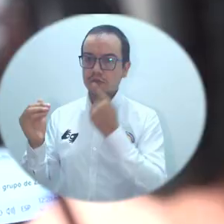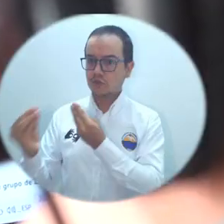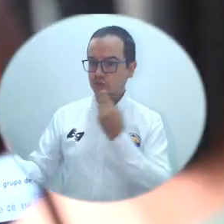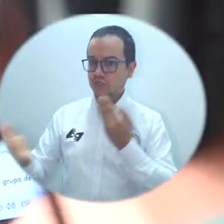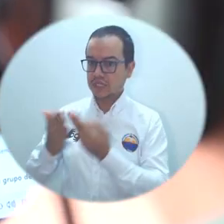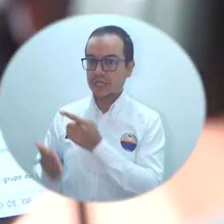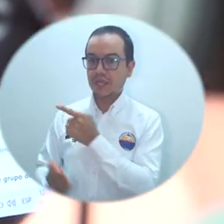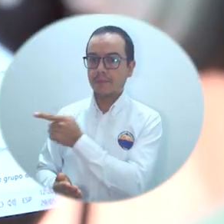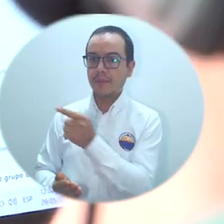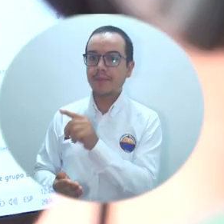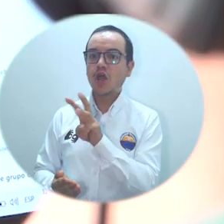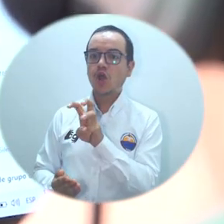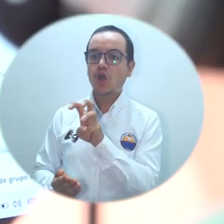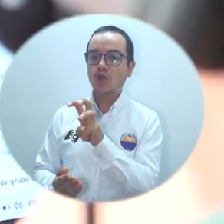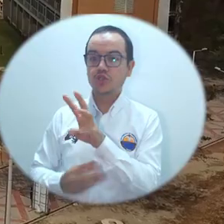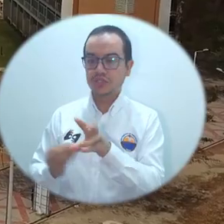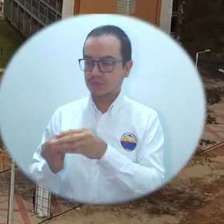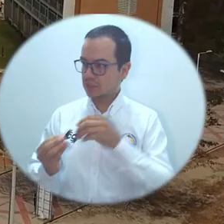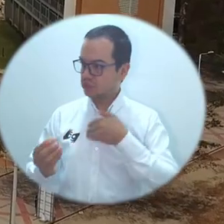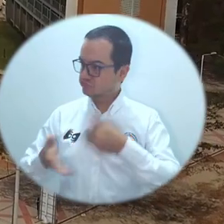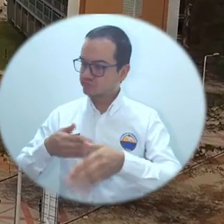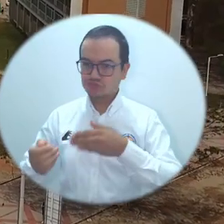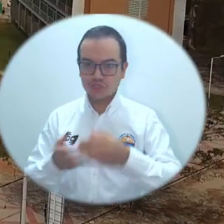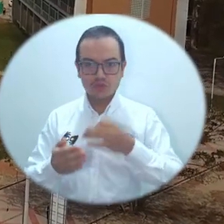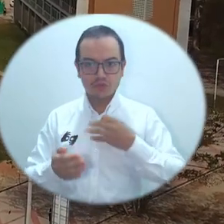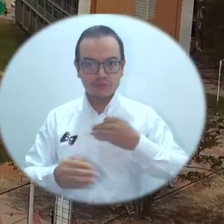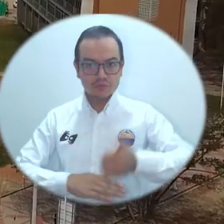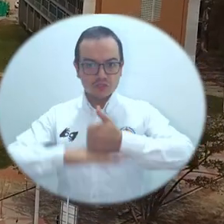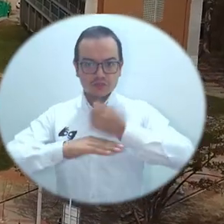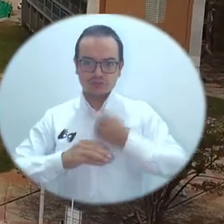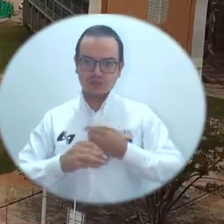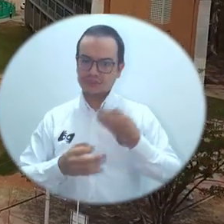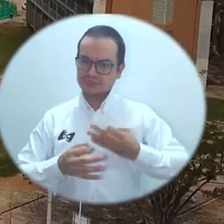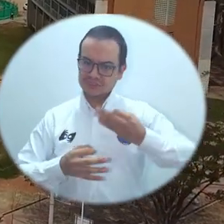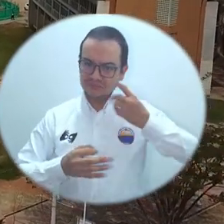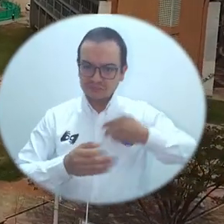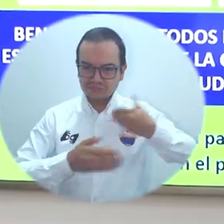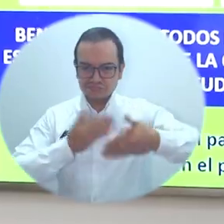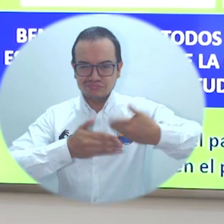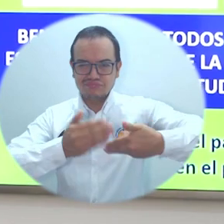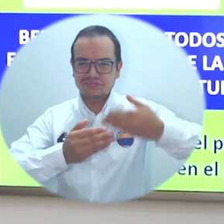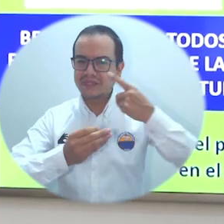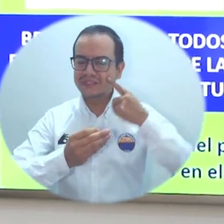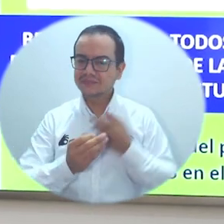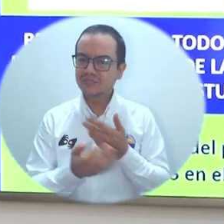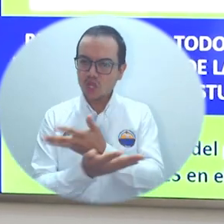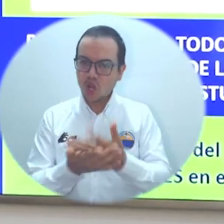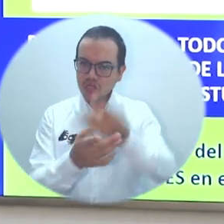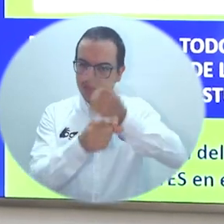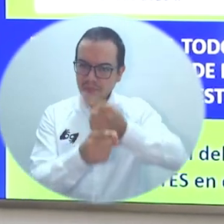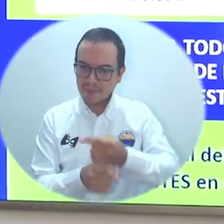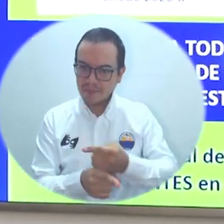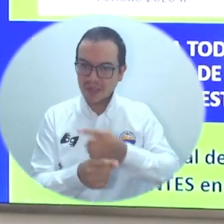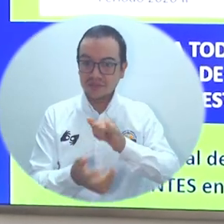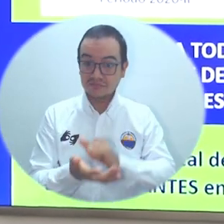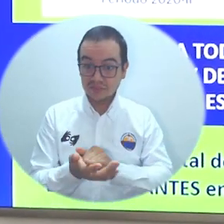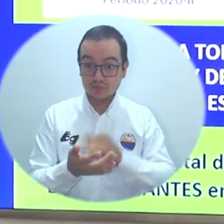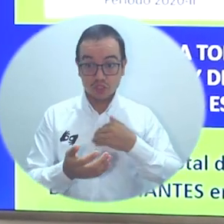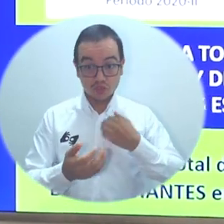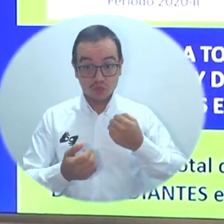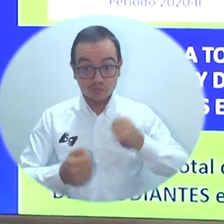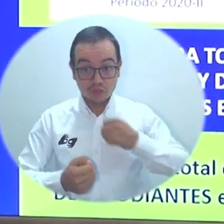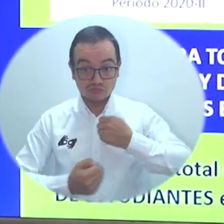decirles nuevamente que como rector, hasta el último día de mi periodo, seguiré buscando lo que sea mejor para la universidad. Y en la medida que pueda seguir